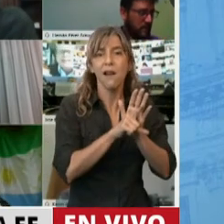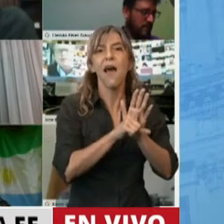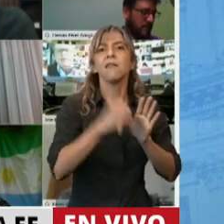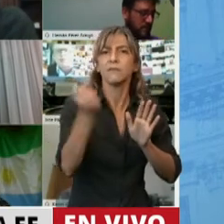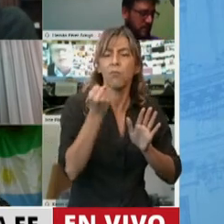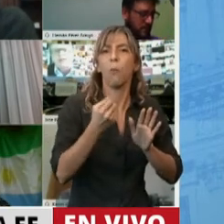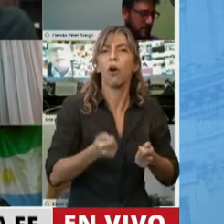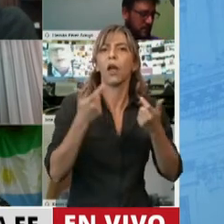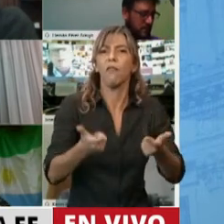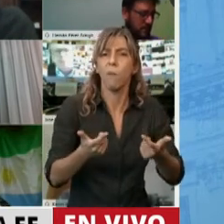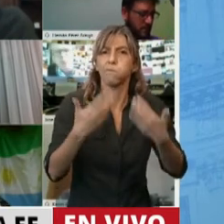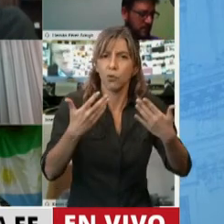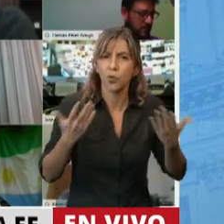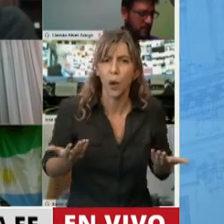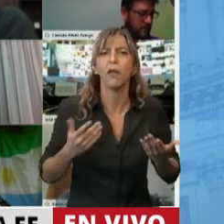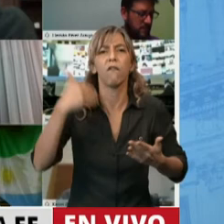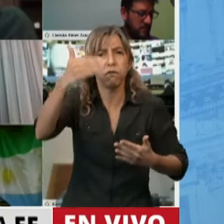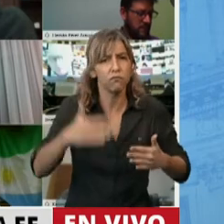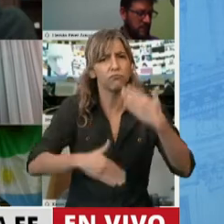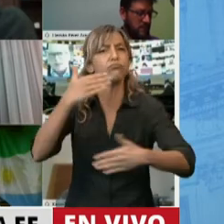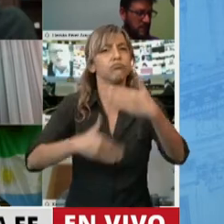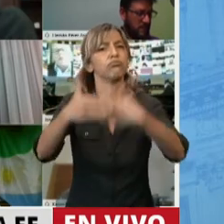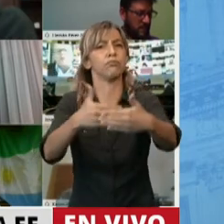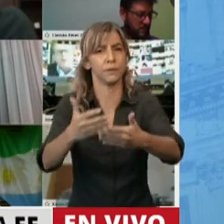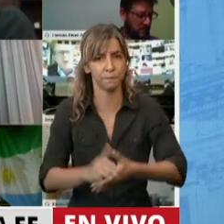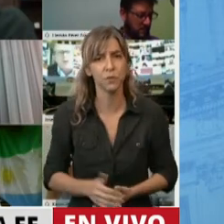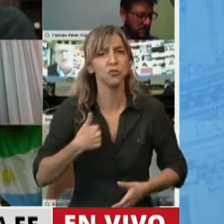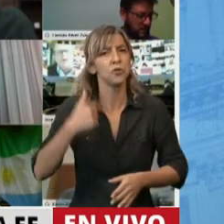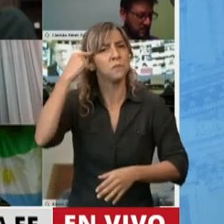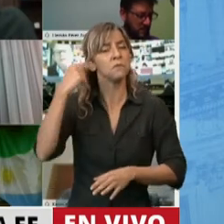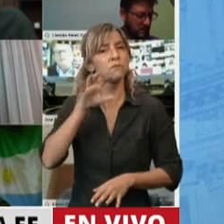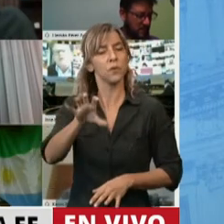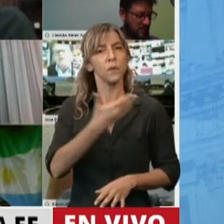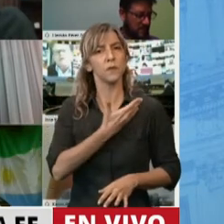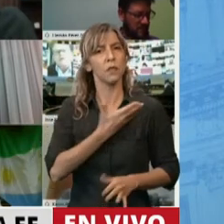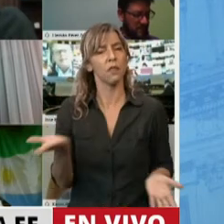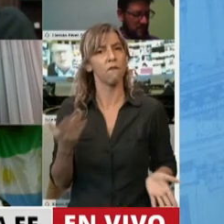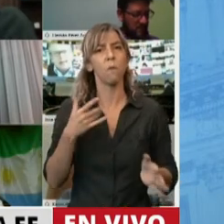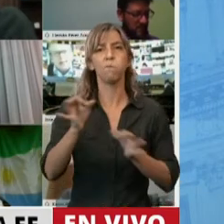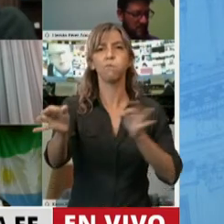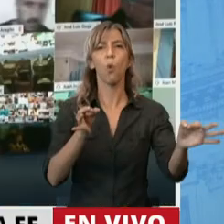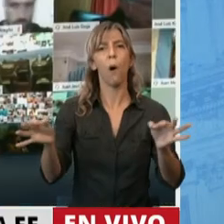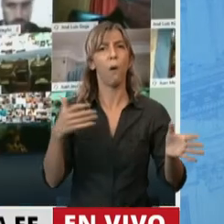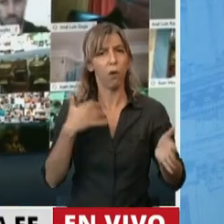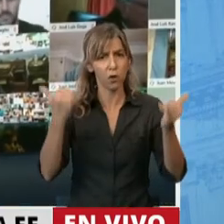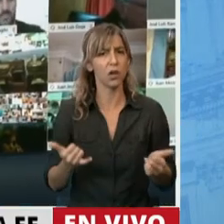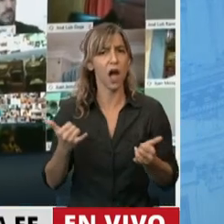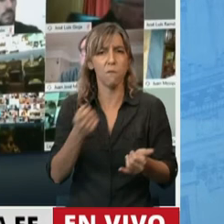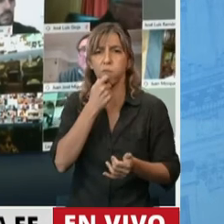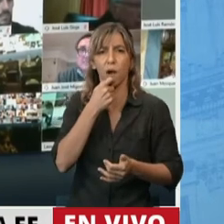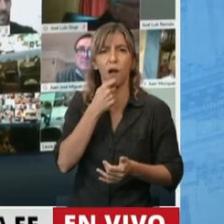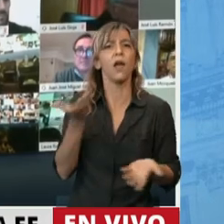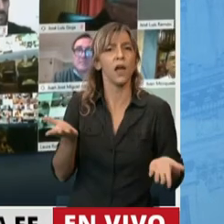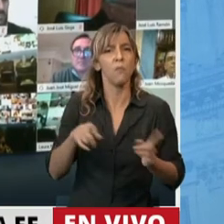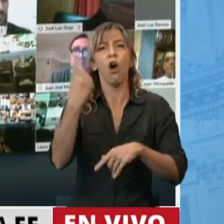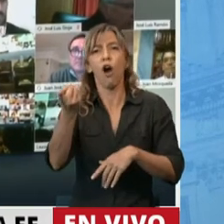pensando también en mi provincia de Santa Fe, en los polos tecnológicos como el de la zona ahí de Rosario, esa